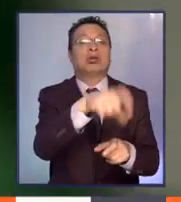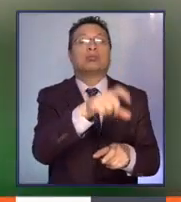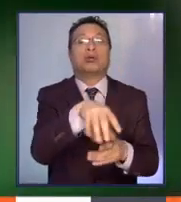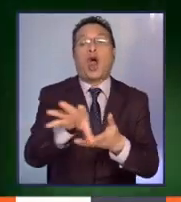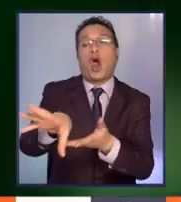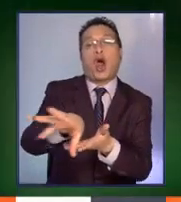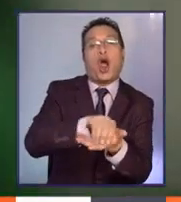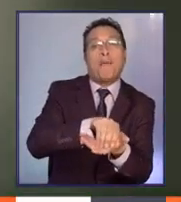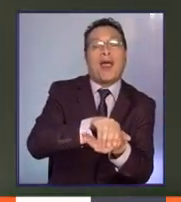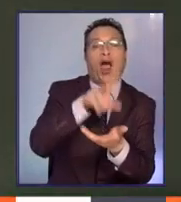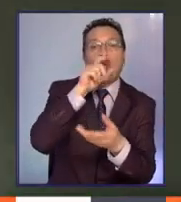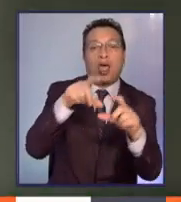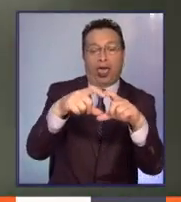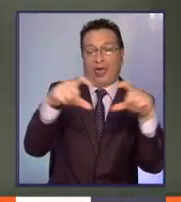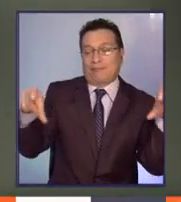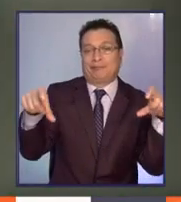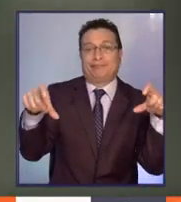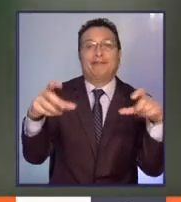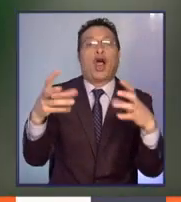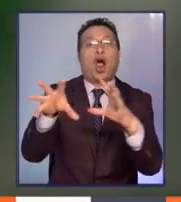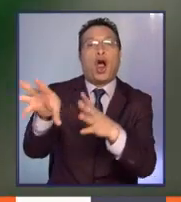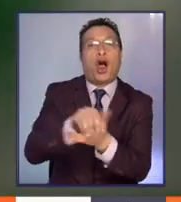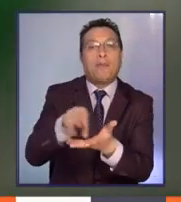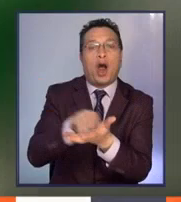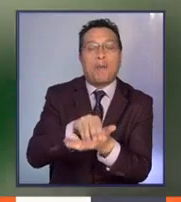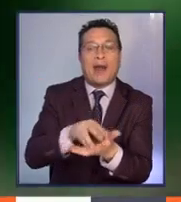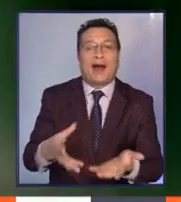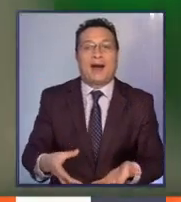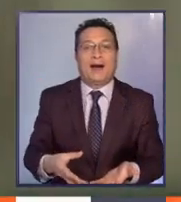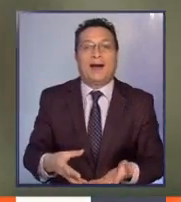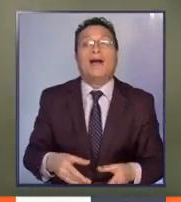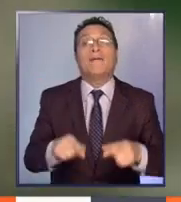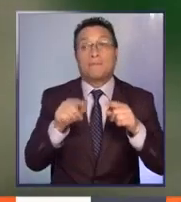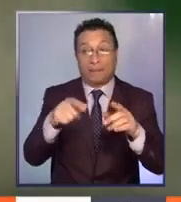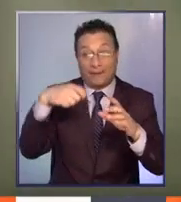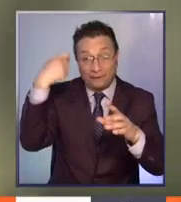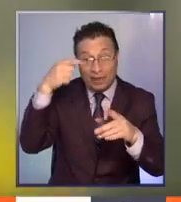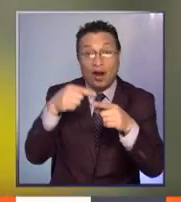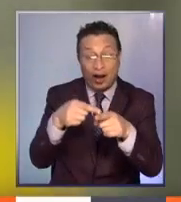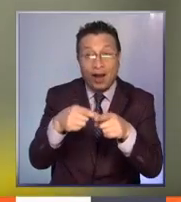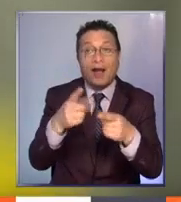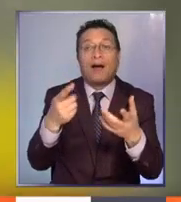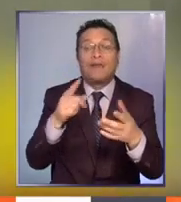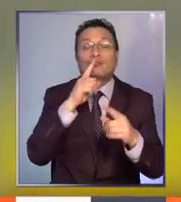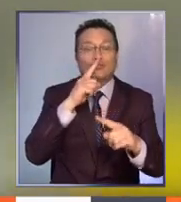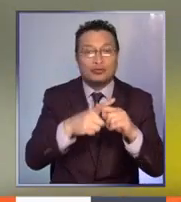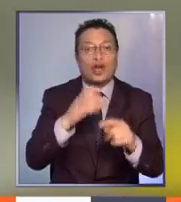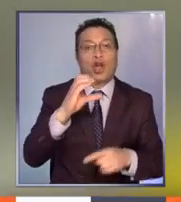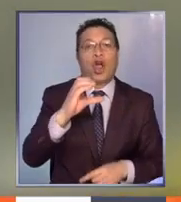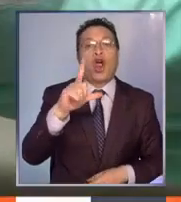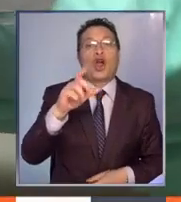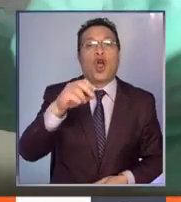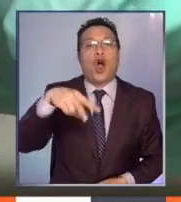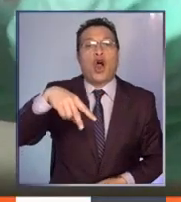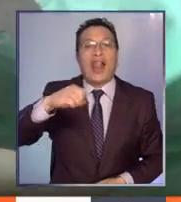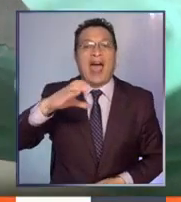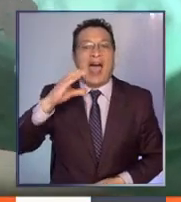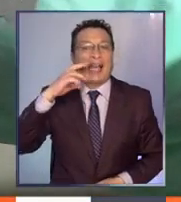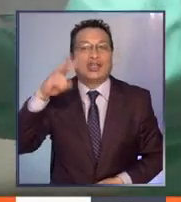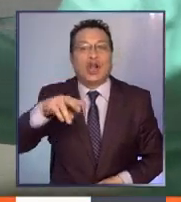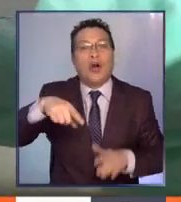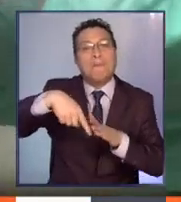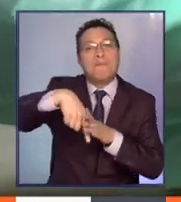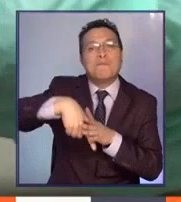se clona o se ven las claves de nuestros clientes. Lo que vemos en este video es el método denominado clonación profunda. Se utilizan